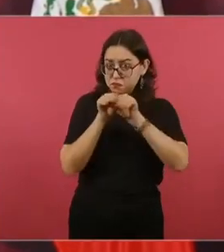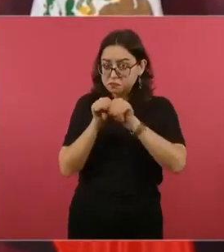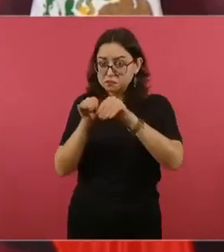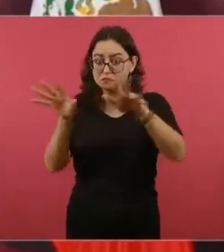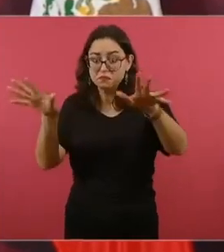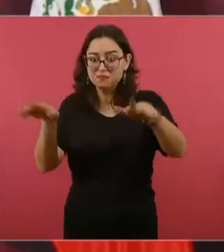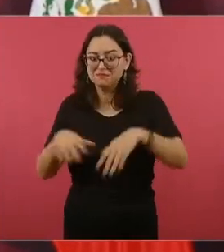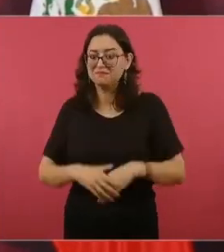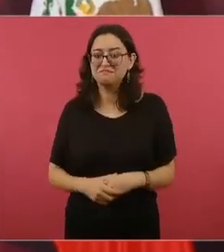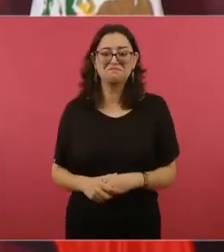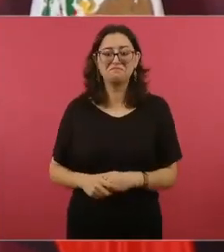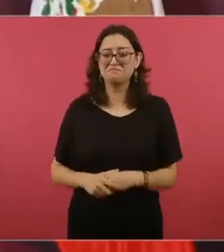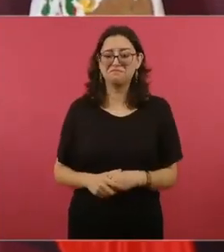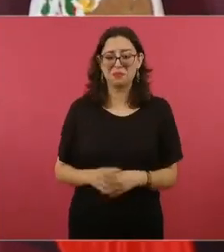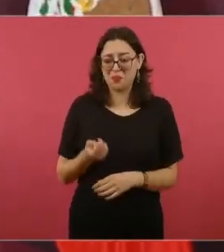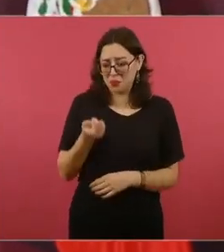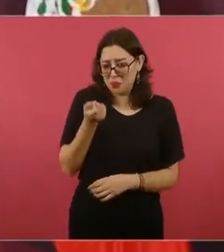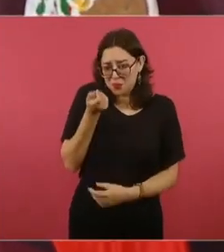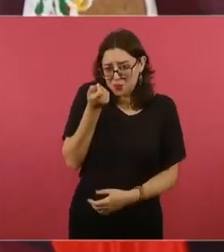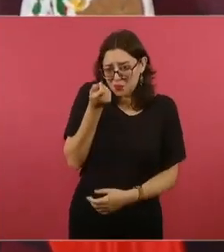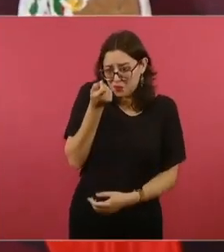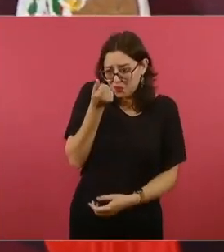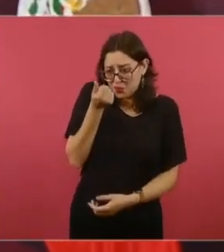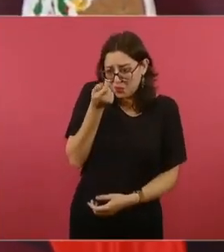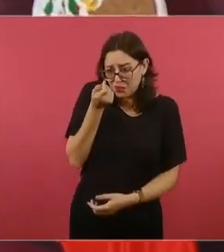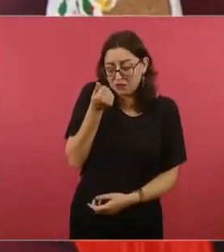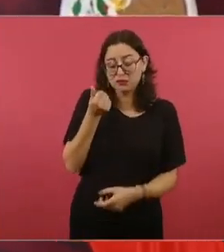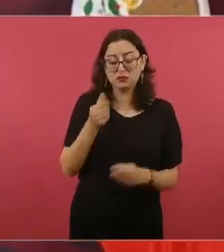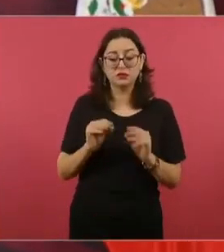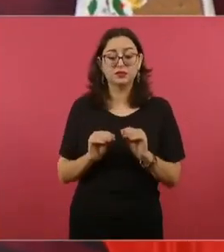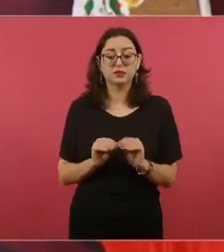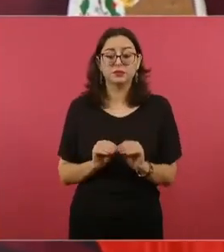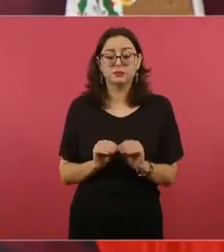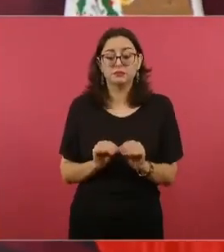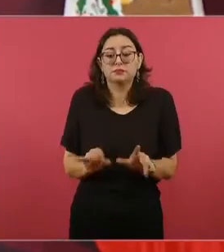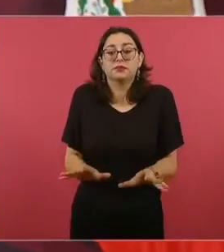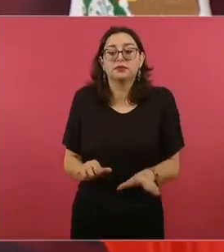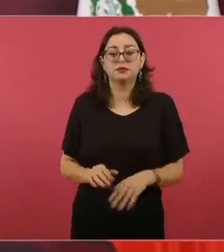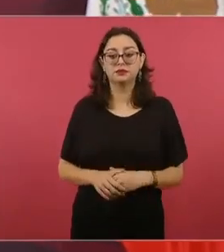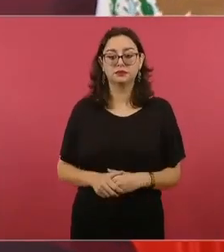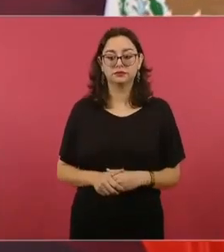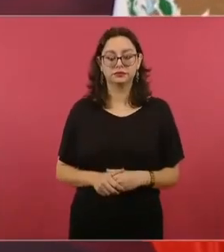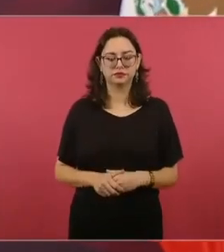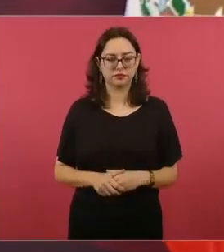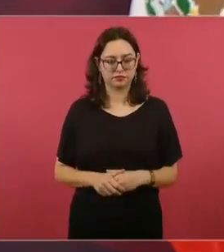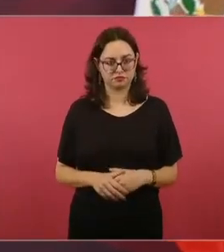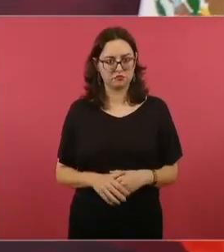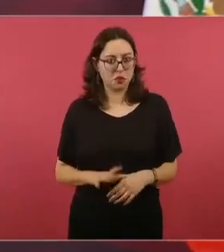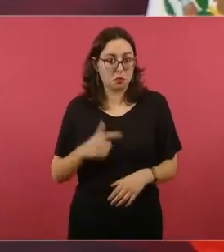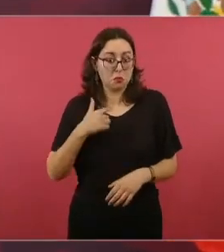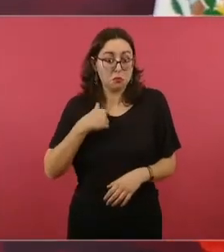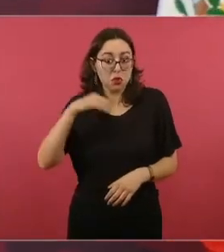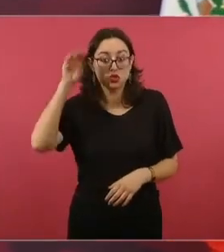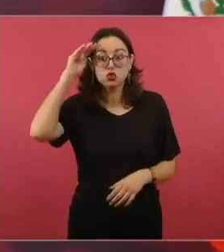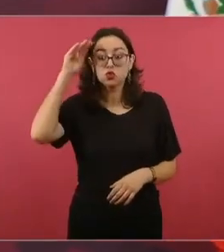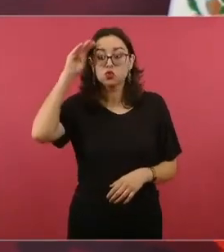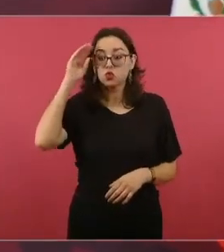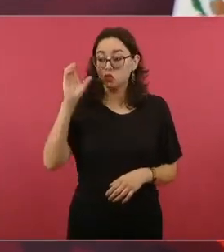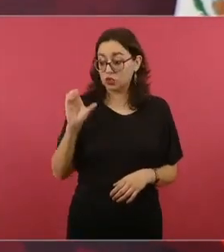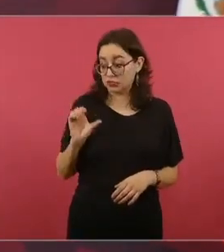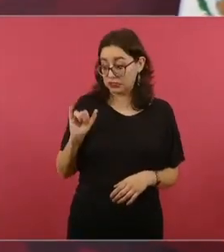Porque esto, ni modo que lo sacó Ciro y lo puso